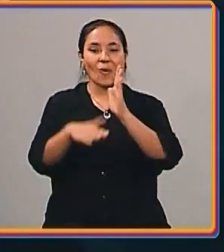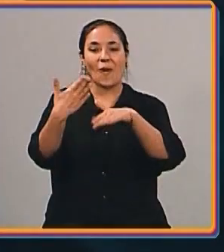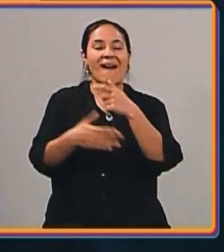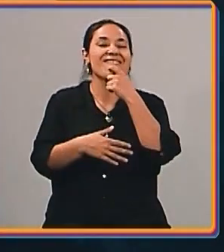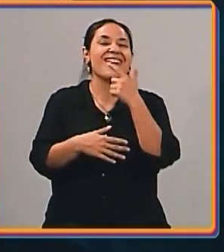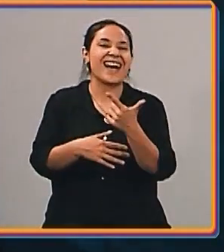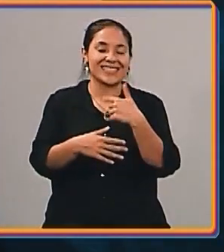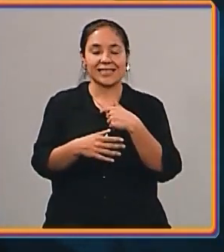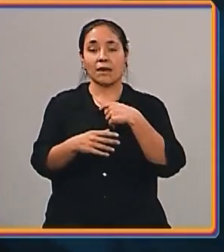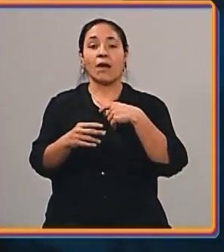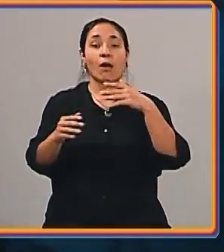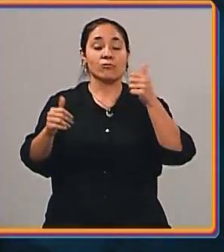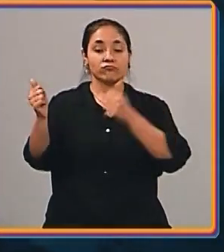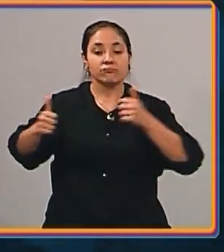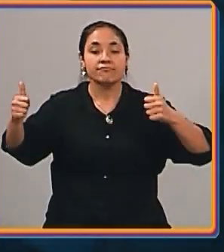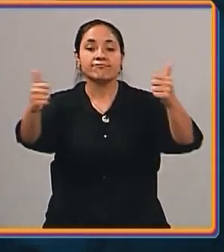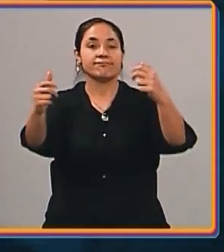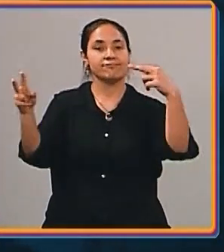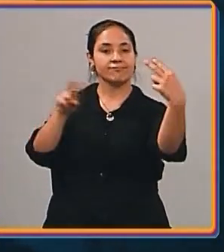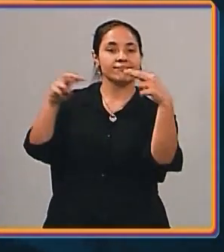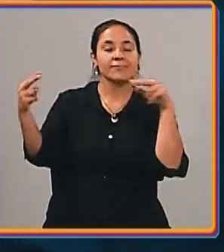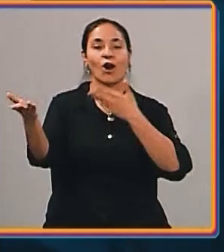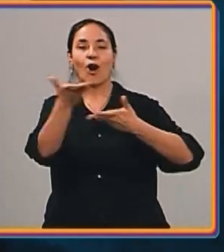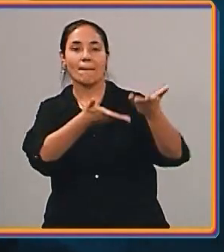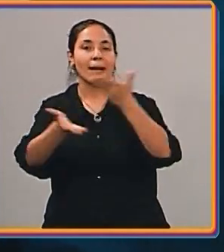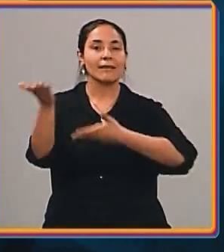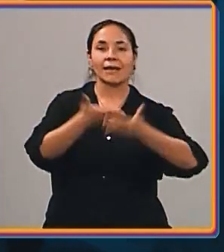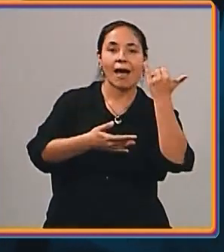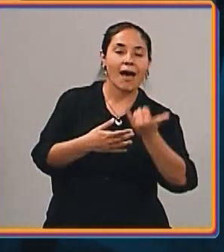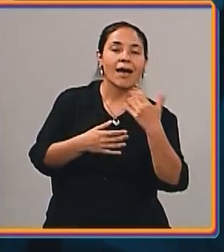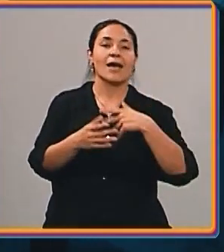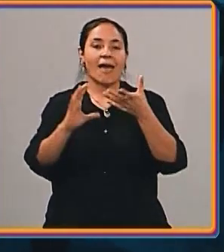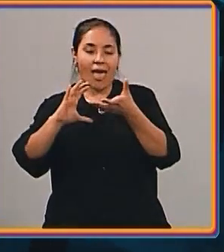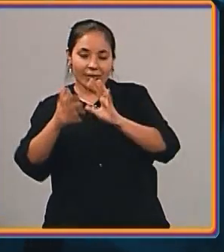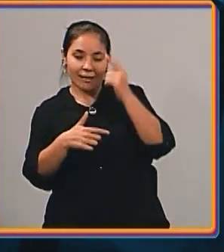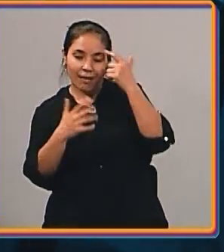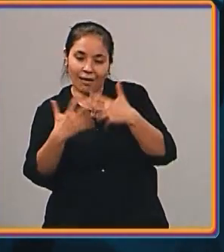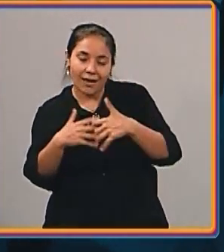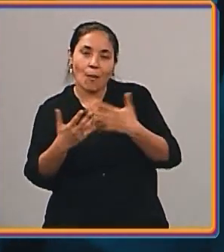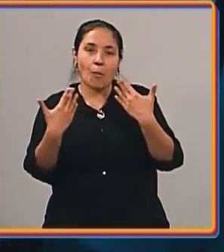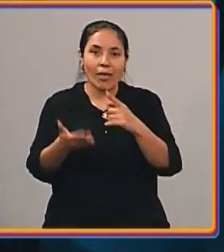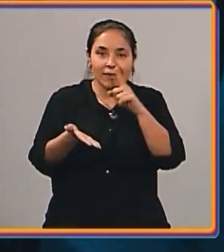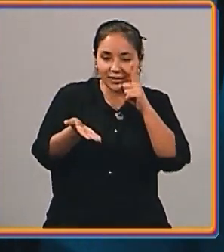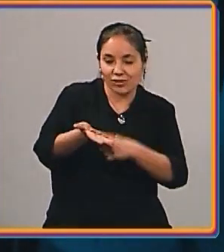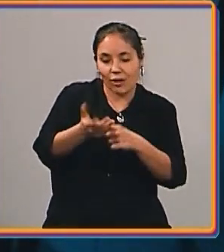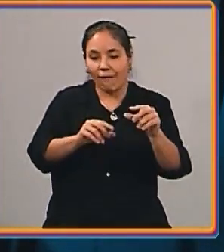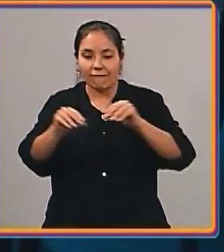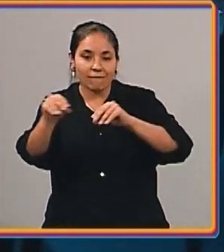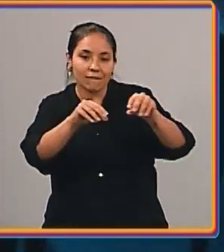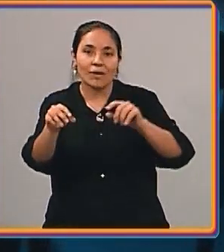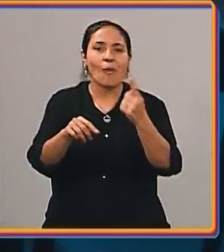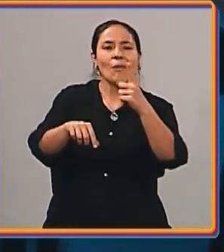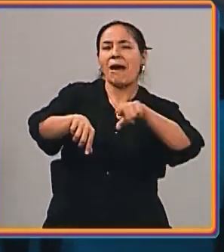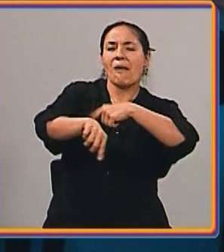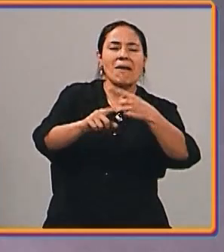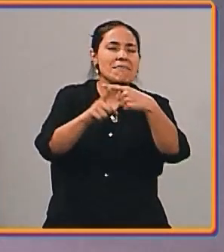Fáciles de jugar, con interacción entre jugadores, la posibilidad de hacer múltiples estrategias y tomar decisiones, y todo en